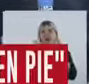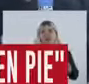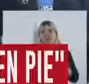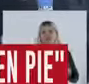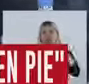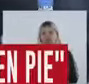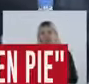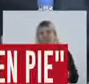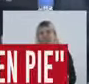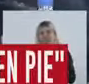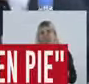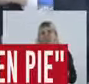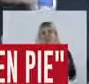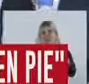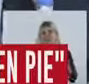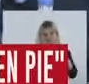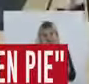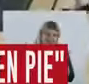que se merecen.